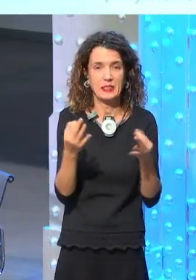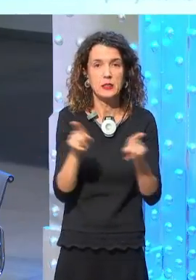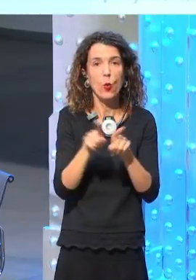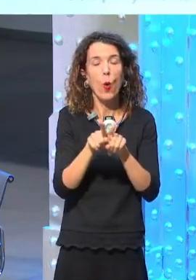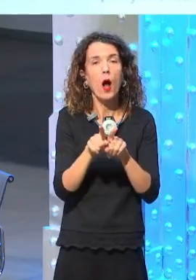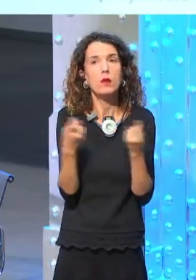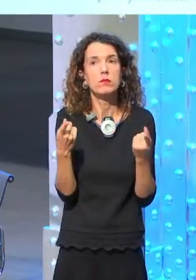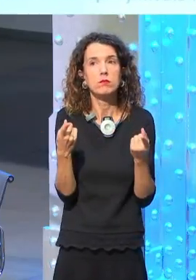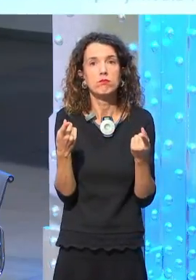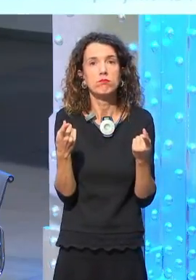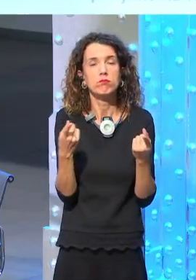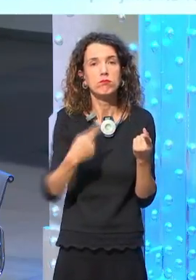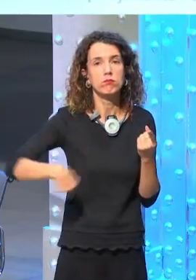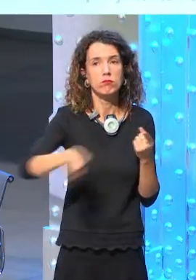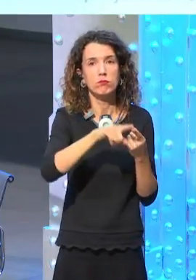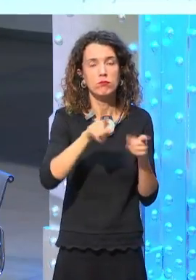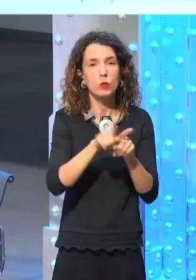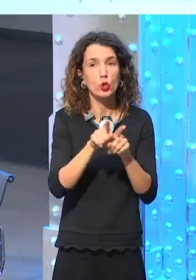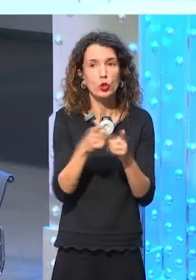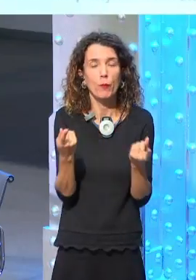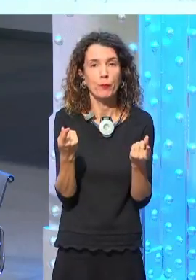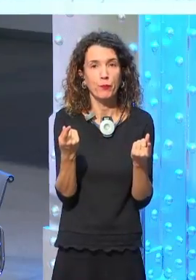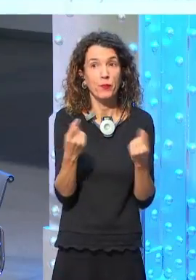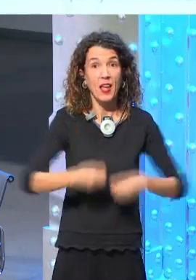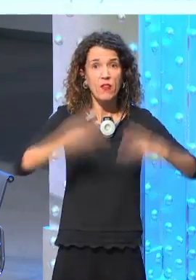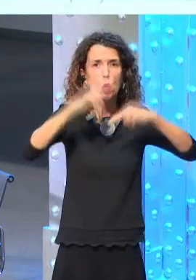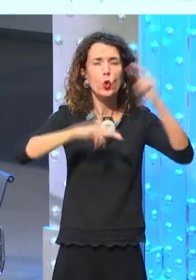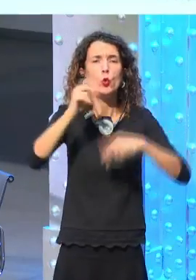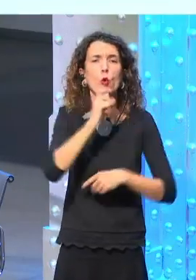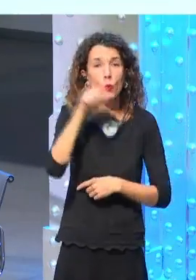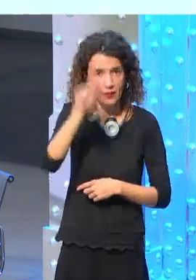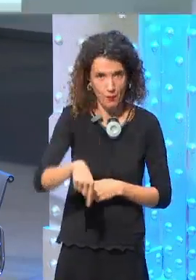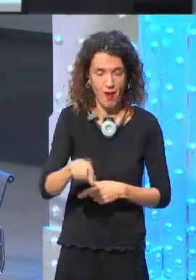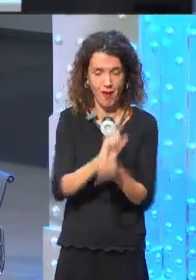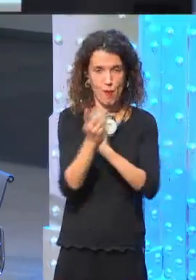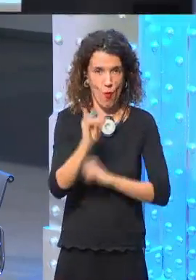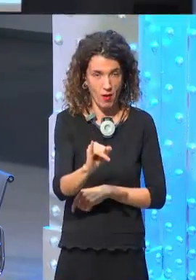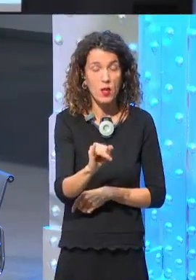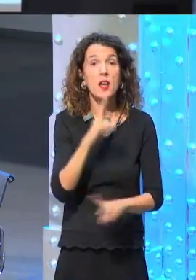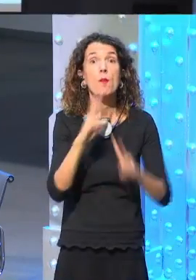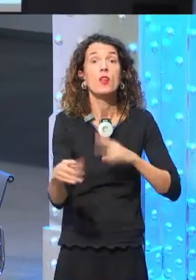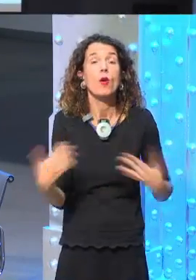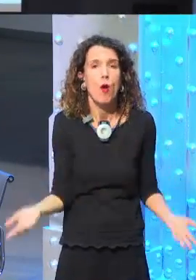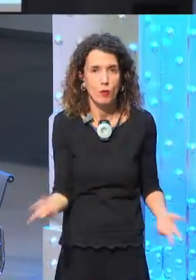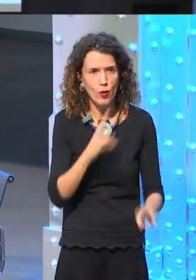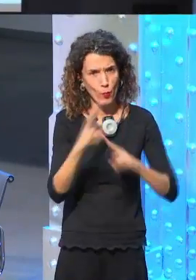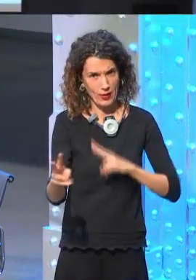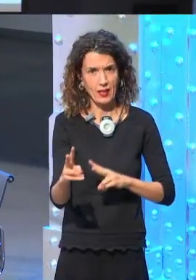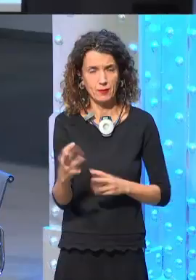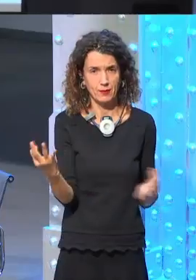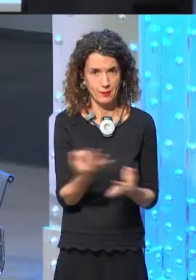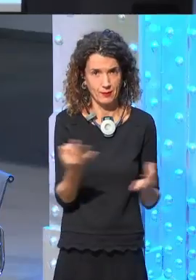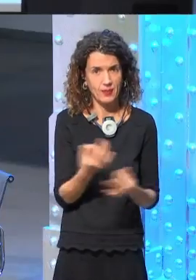forma en la que vamos a construir edificios, porque esto también cambia. Y la respuesta que les voy a dar es